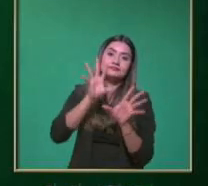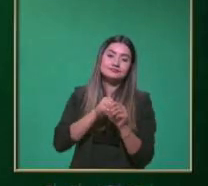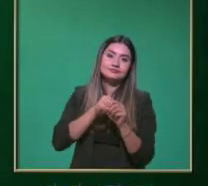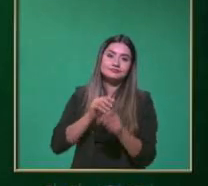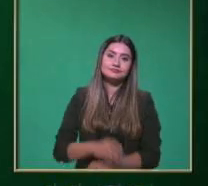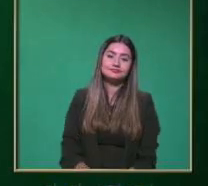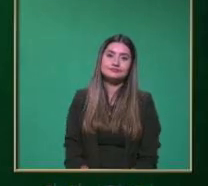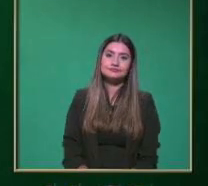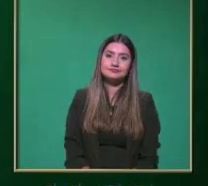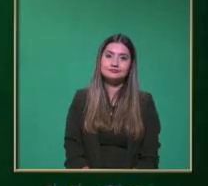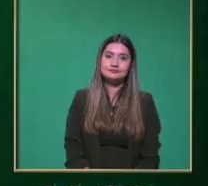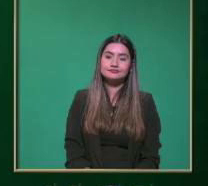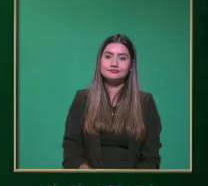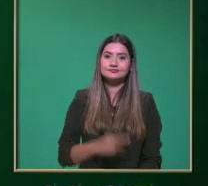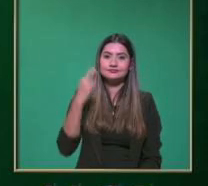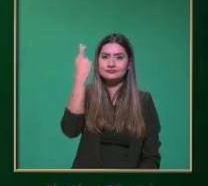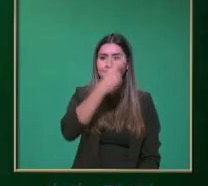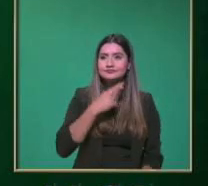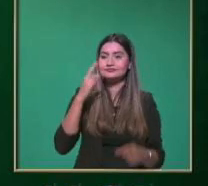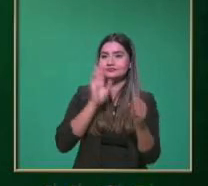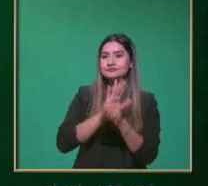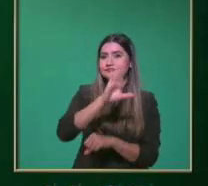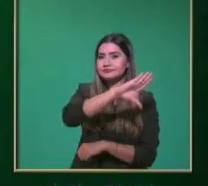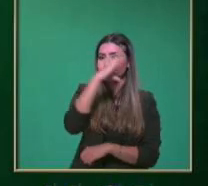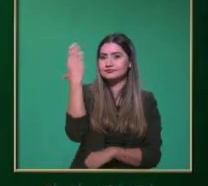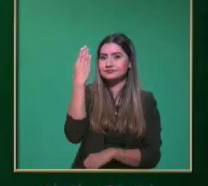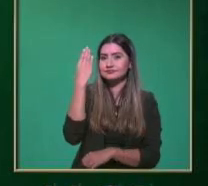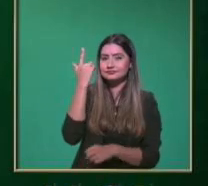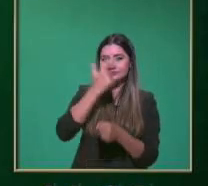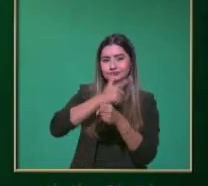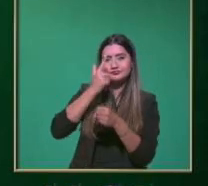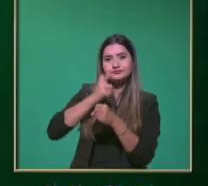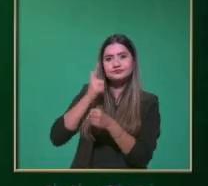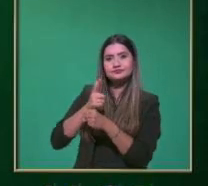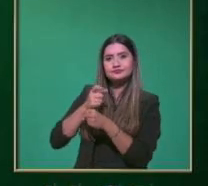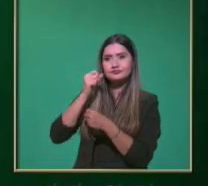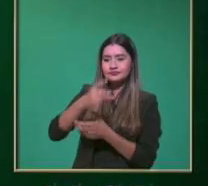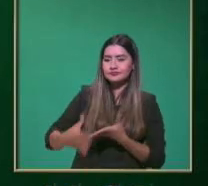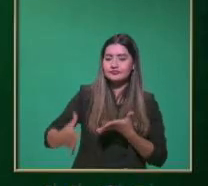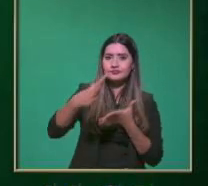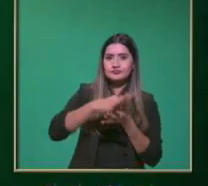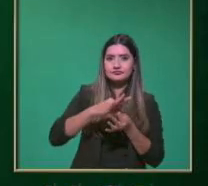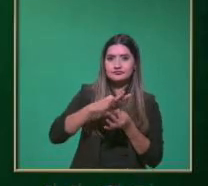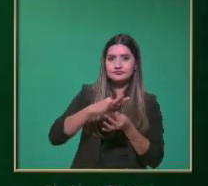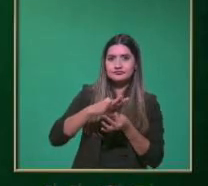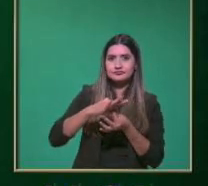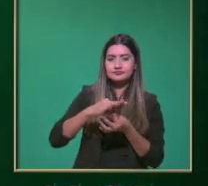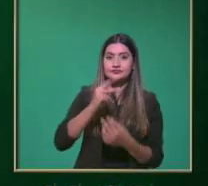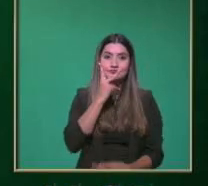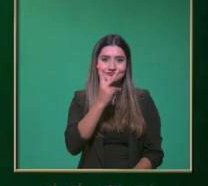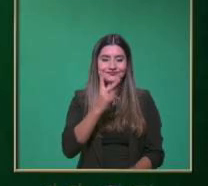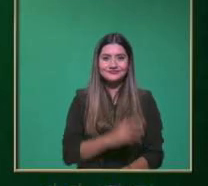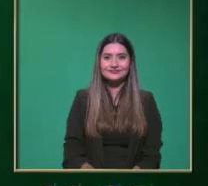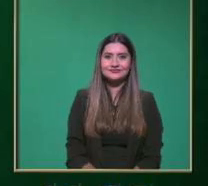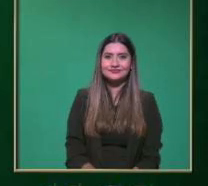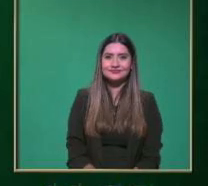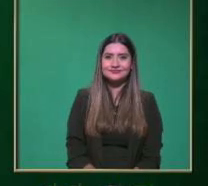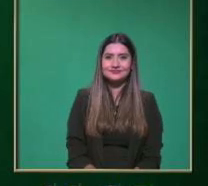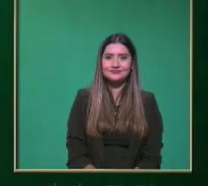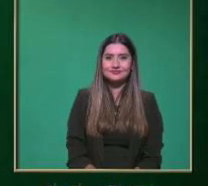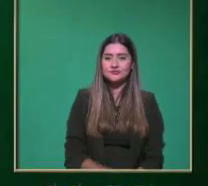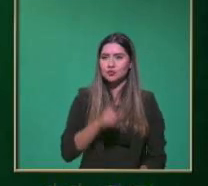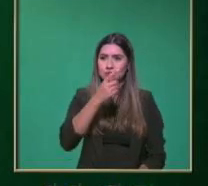completas. Vamos a observar qué imagen es la que se descubre y hay que relacionarlo con su palabra. Recuerda que si aún